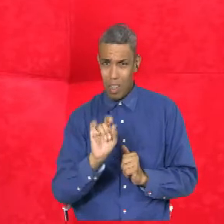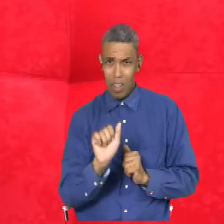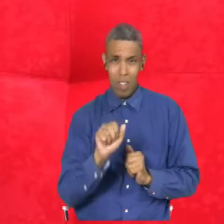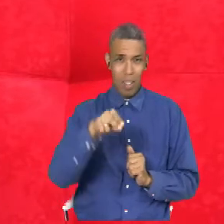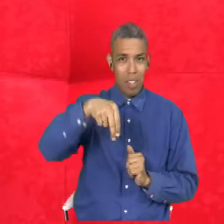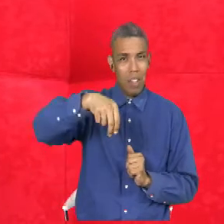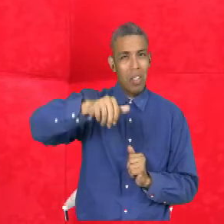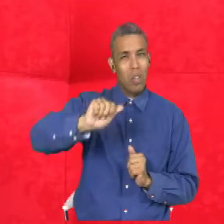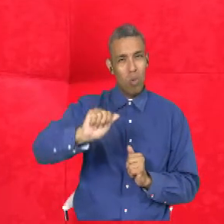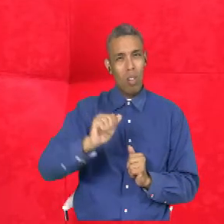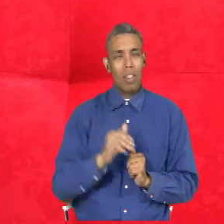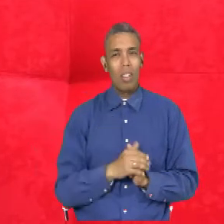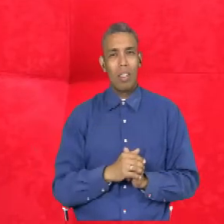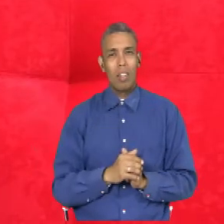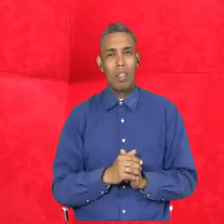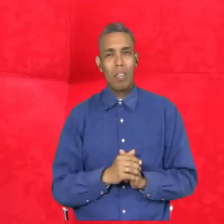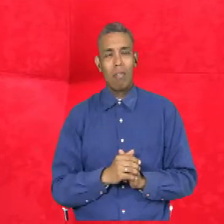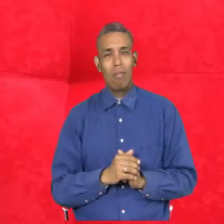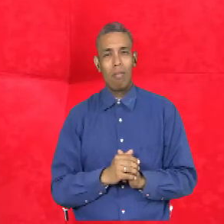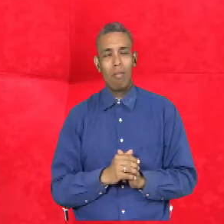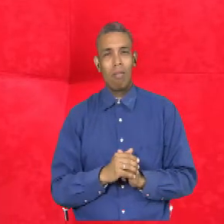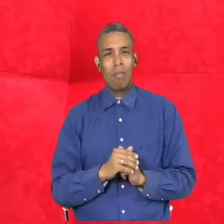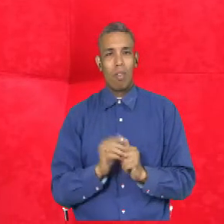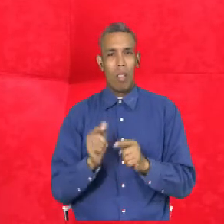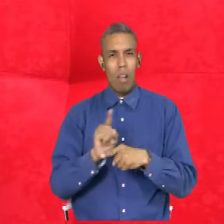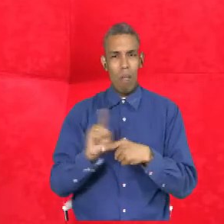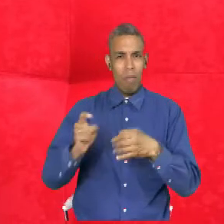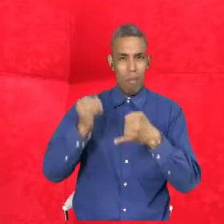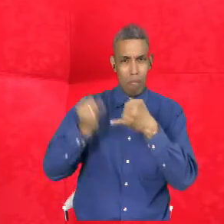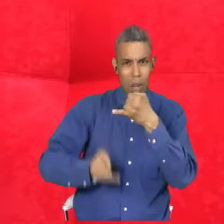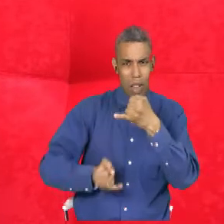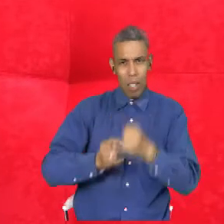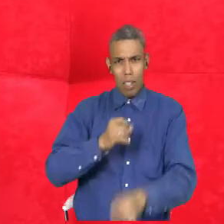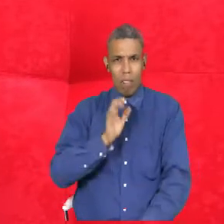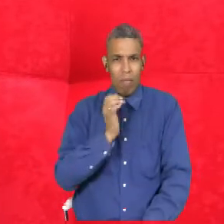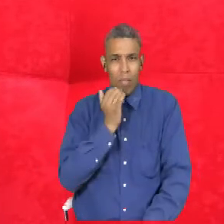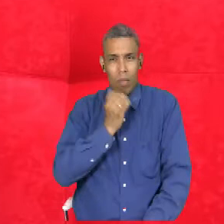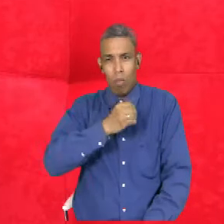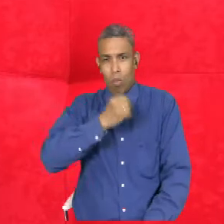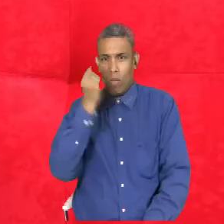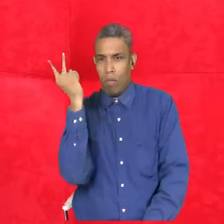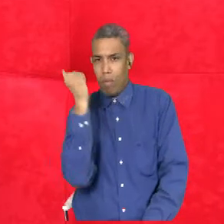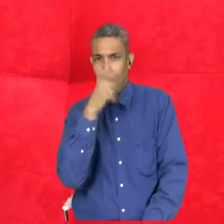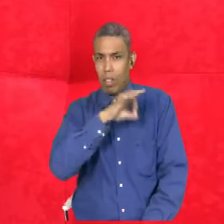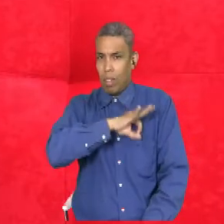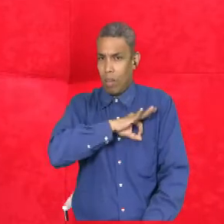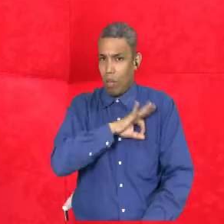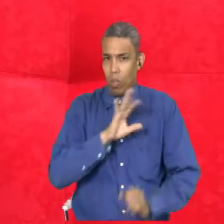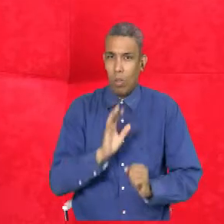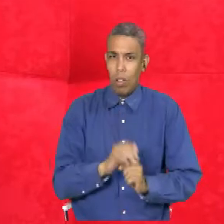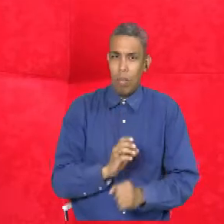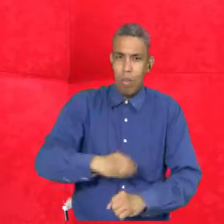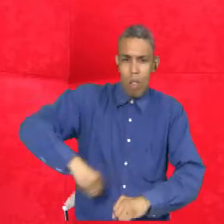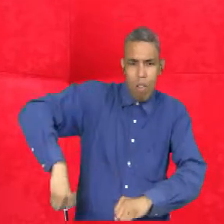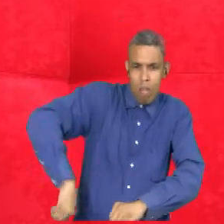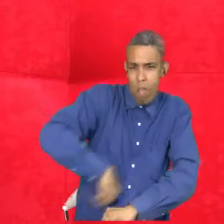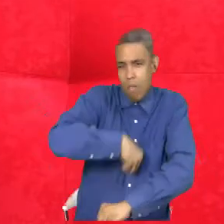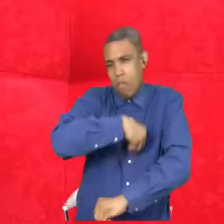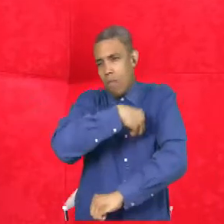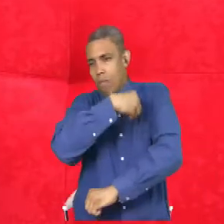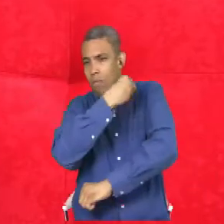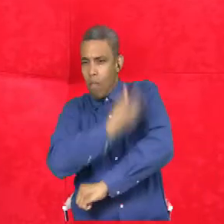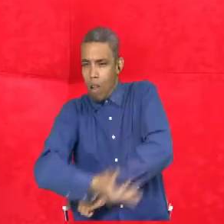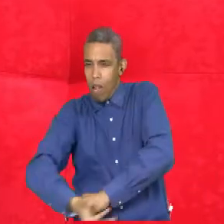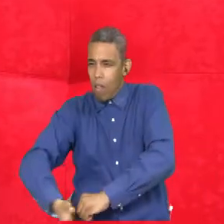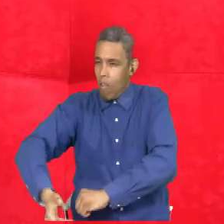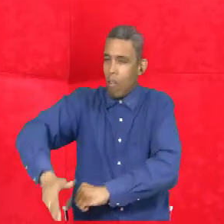una planilla para tener música en vivo los fines de semana, tener algo más cultural para ustedes, más poesía, más algo